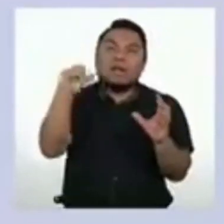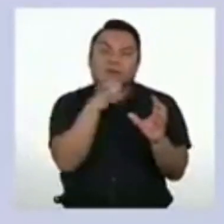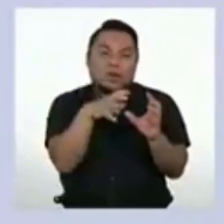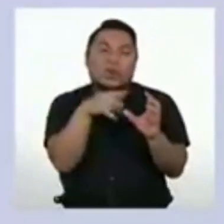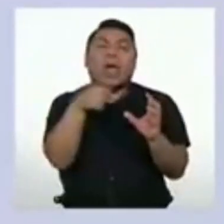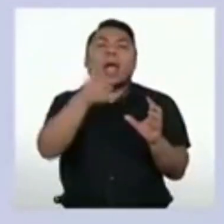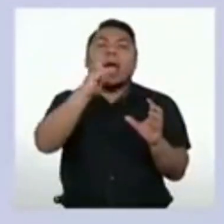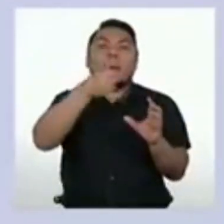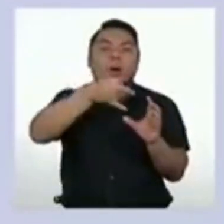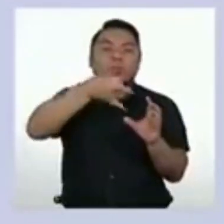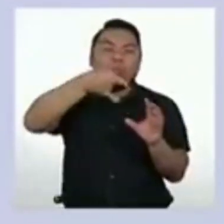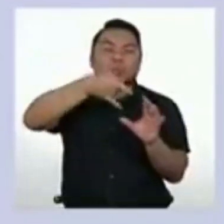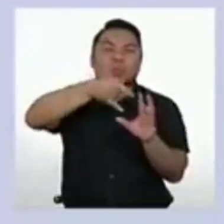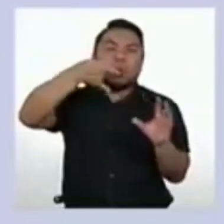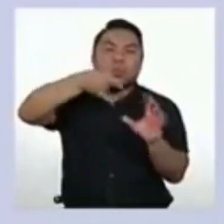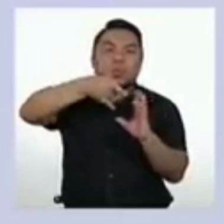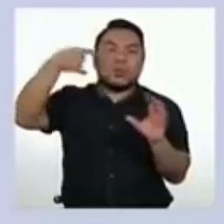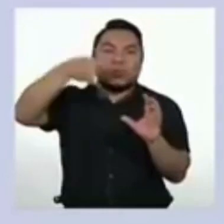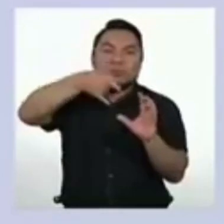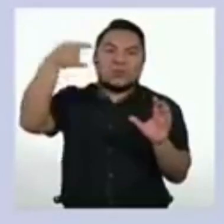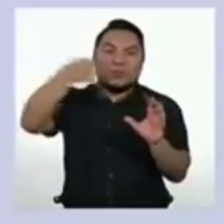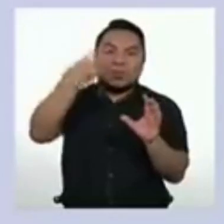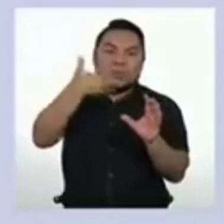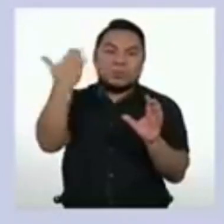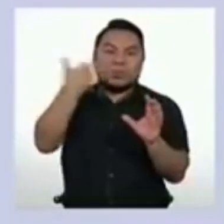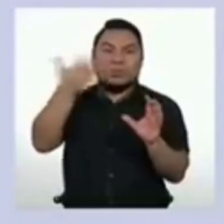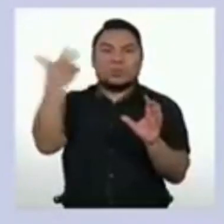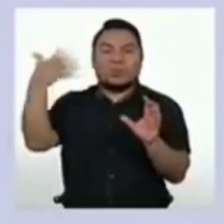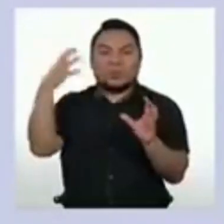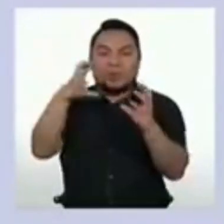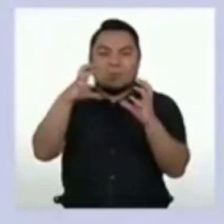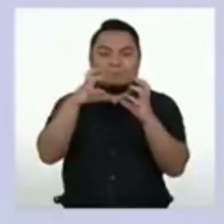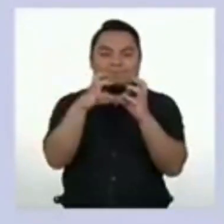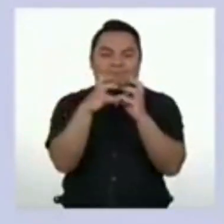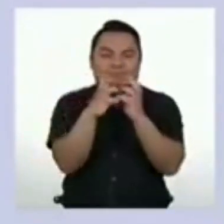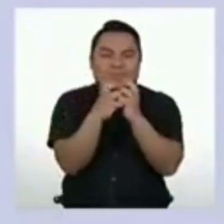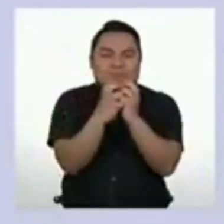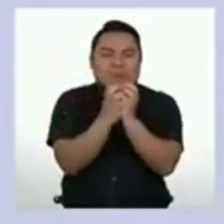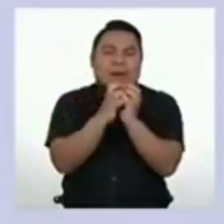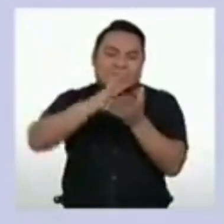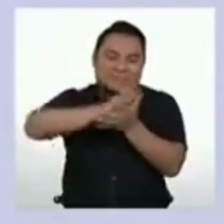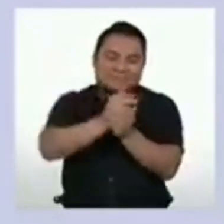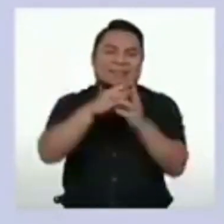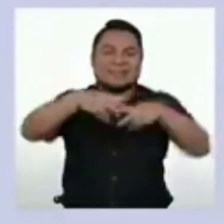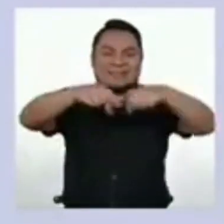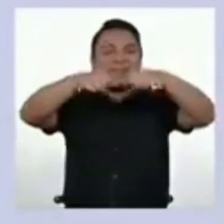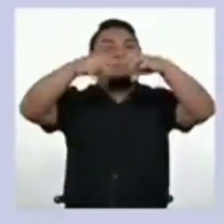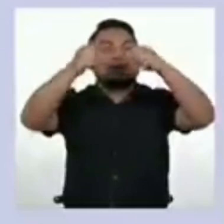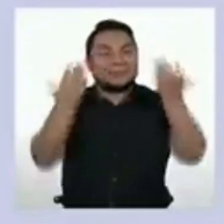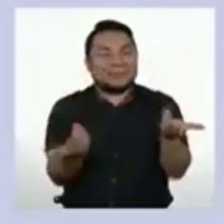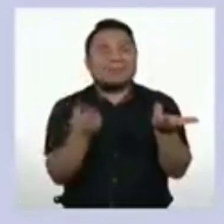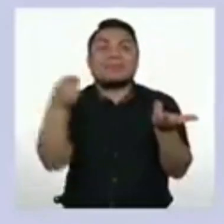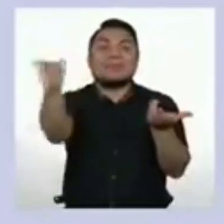80% de agua que la componía y se convierte en el famoso y muy nutritivo chuño, el cual es consumido